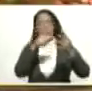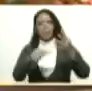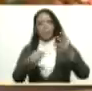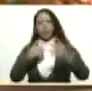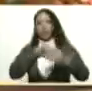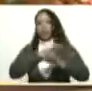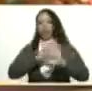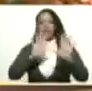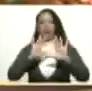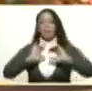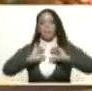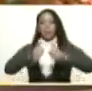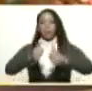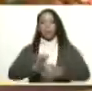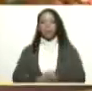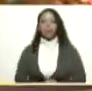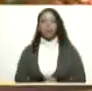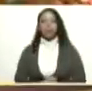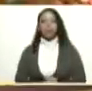hemos iniciado.